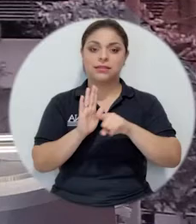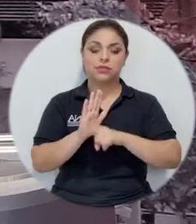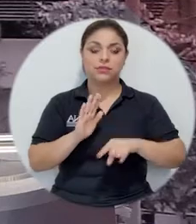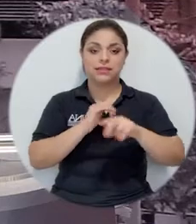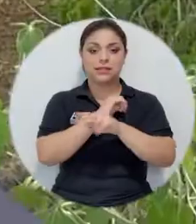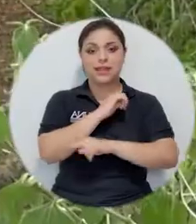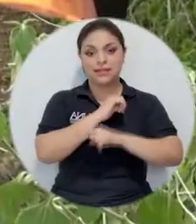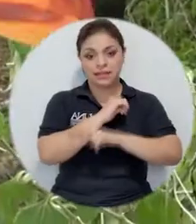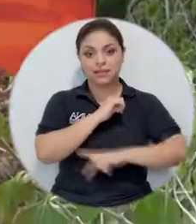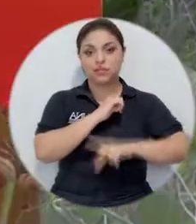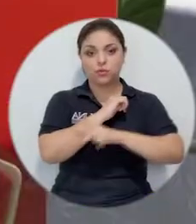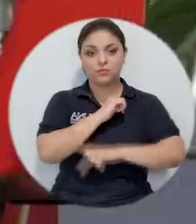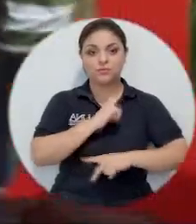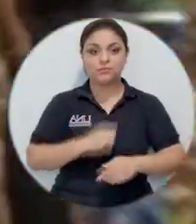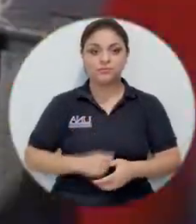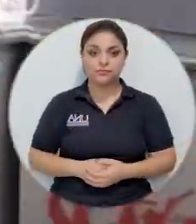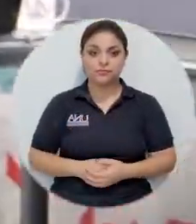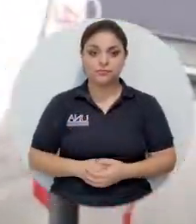nación.